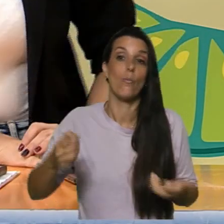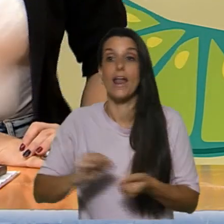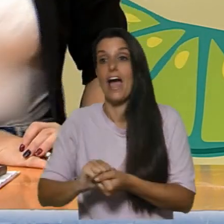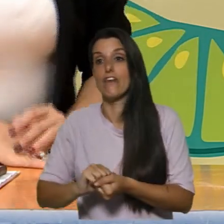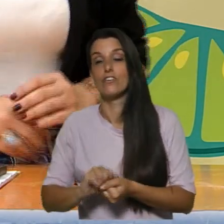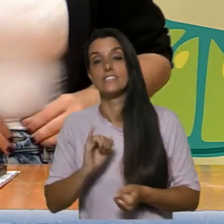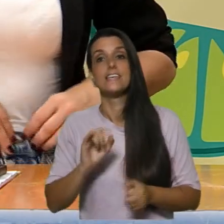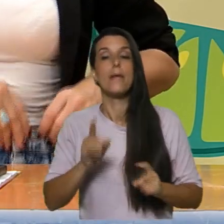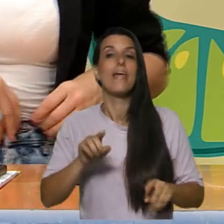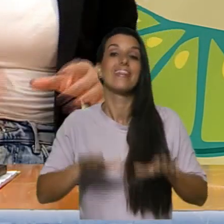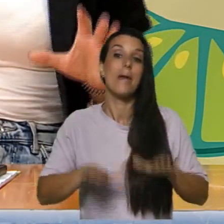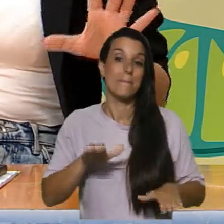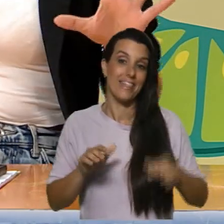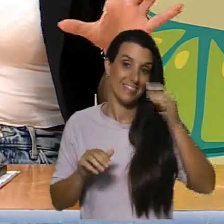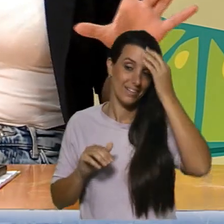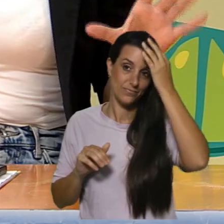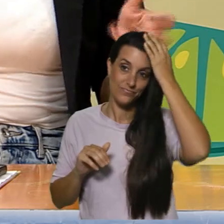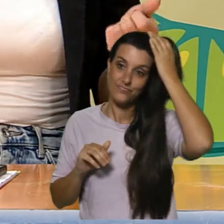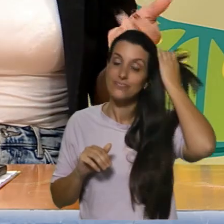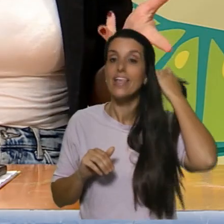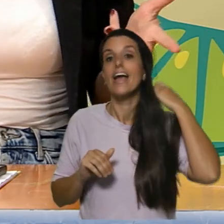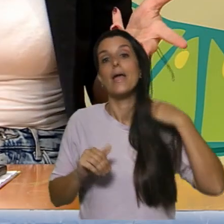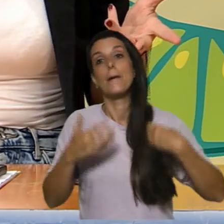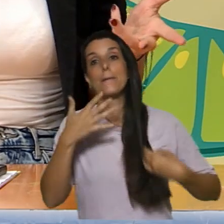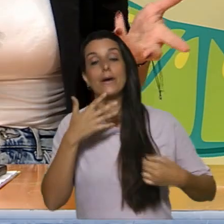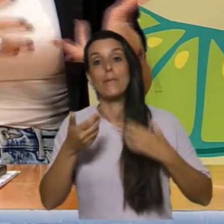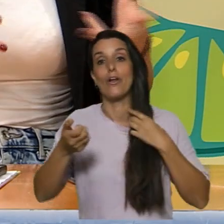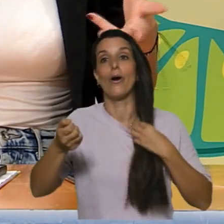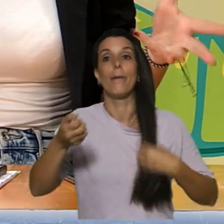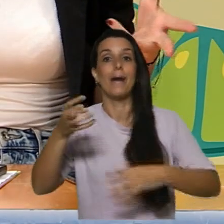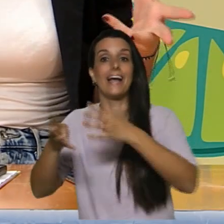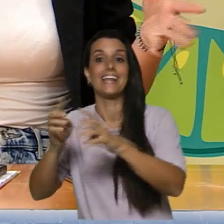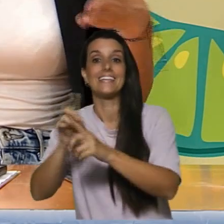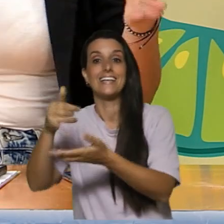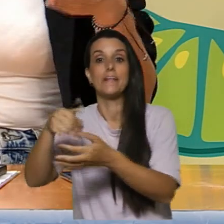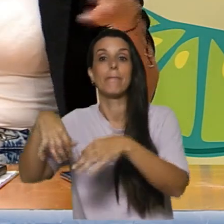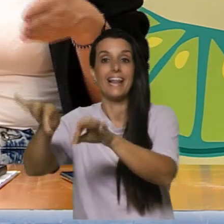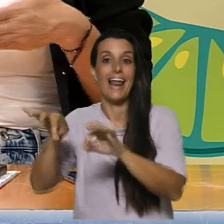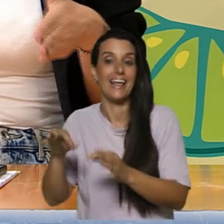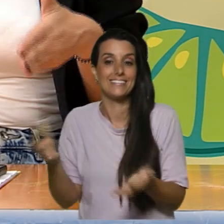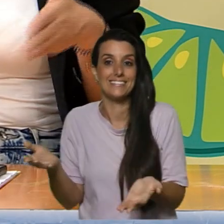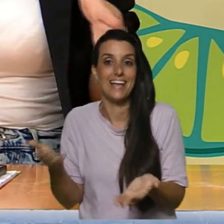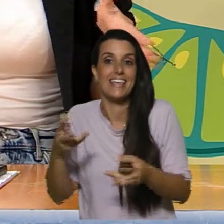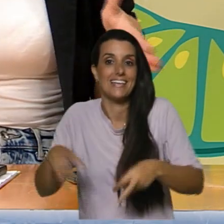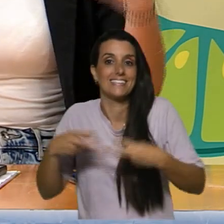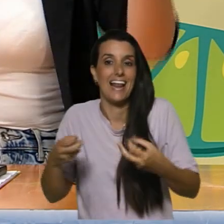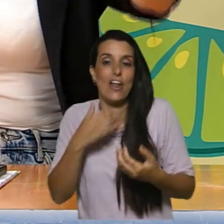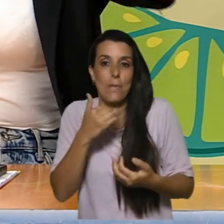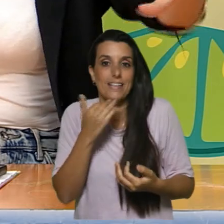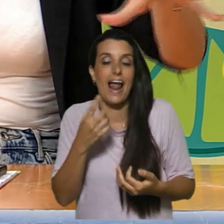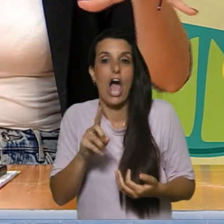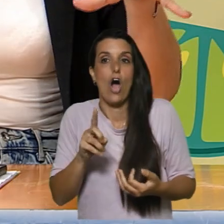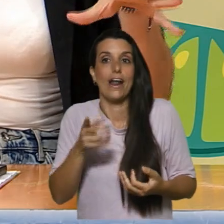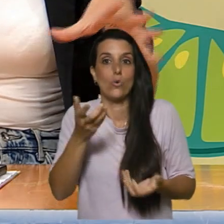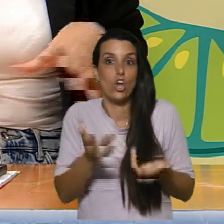Sí, también depende de lo que uno va cocinando, ¿no? Porque si pones en la freidora sin aceite alguna milanesa, claro, no, y haces una ensalada, no pasa nada. Ahora,